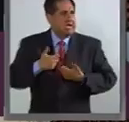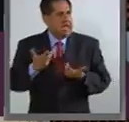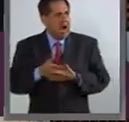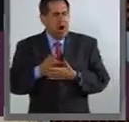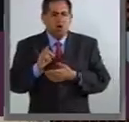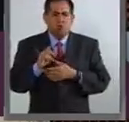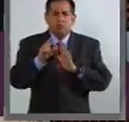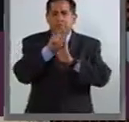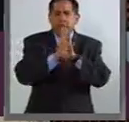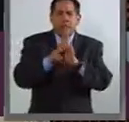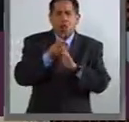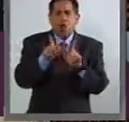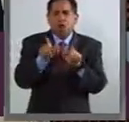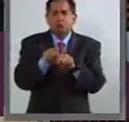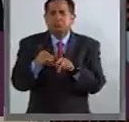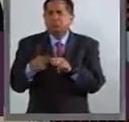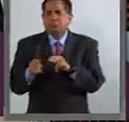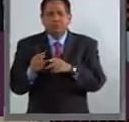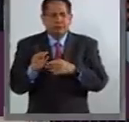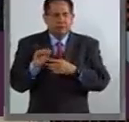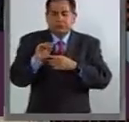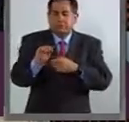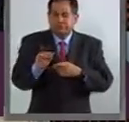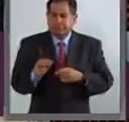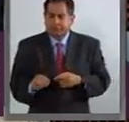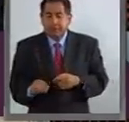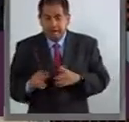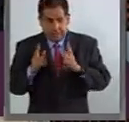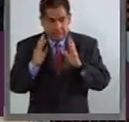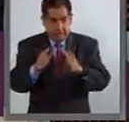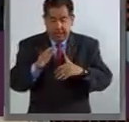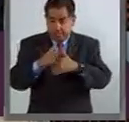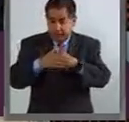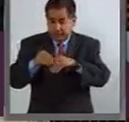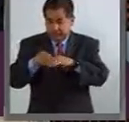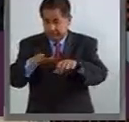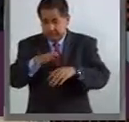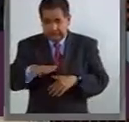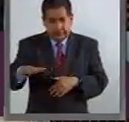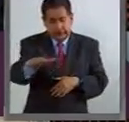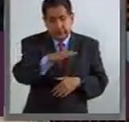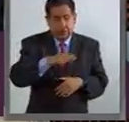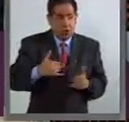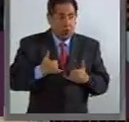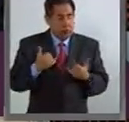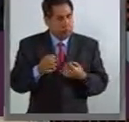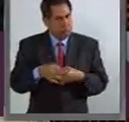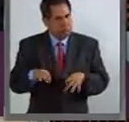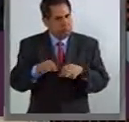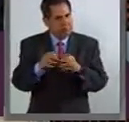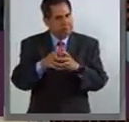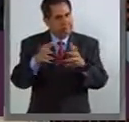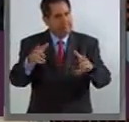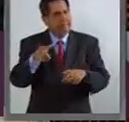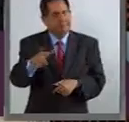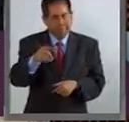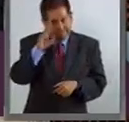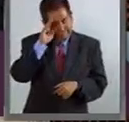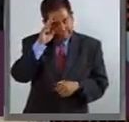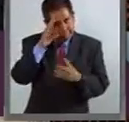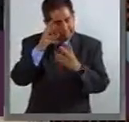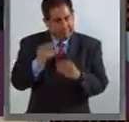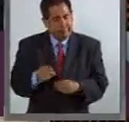de video, pero bueno, le estamos llegando también a un nicho importante que es el de los